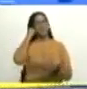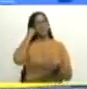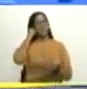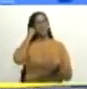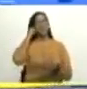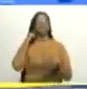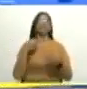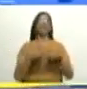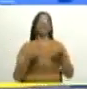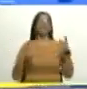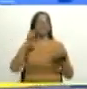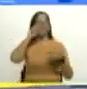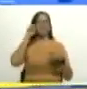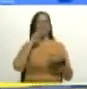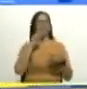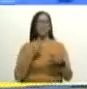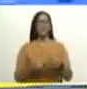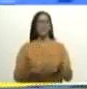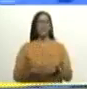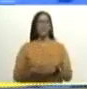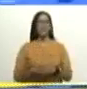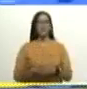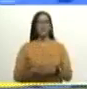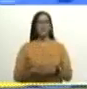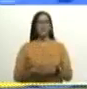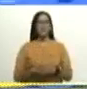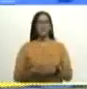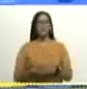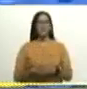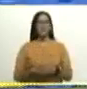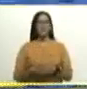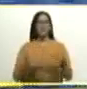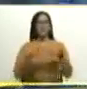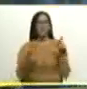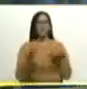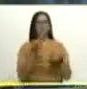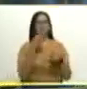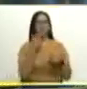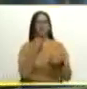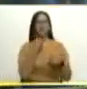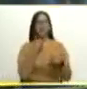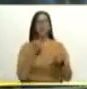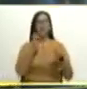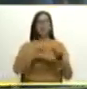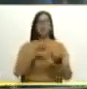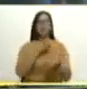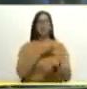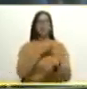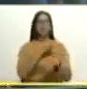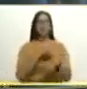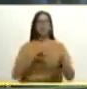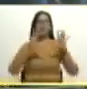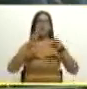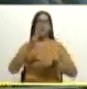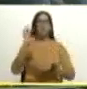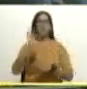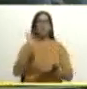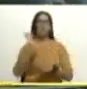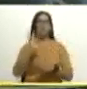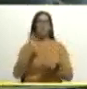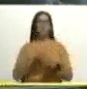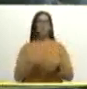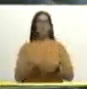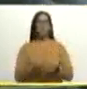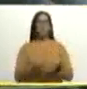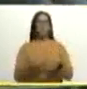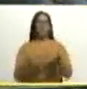Creció la tasa de natalidad, correcto. En el sector medicamentos para enfermedades asociadas al dolor, 13%. En